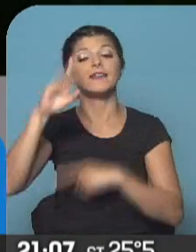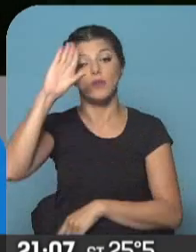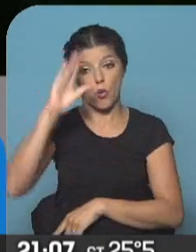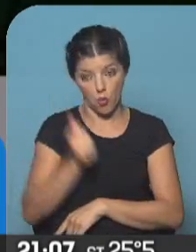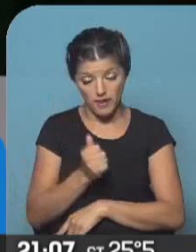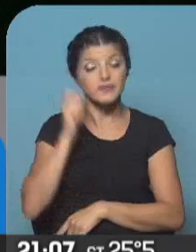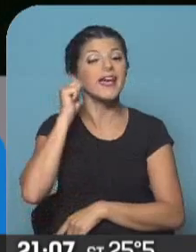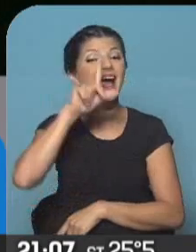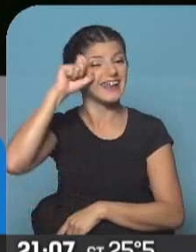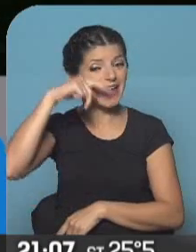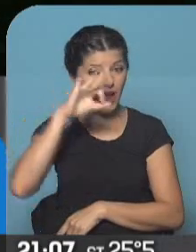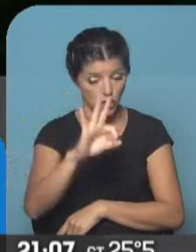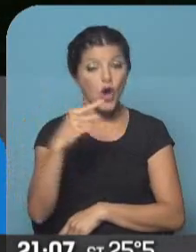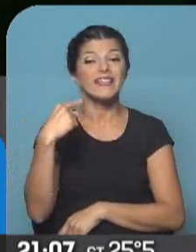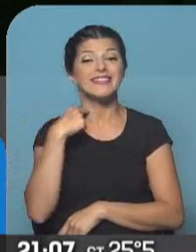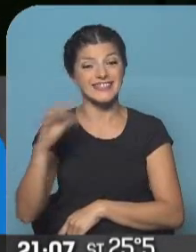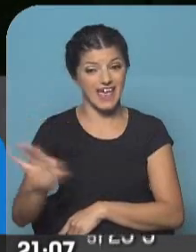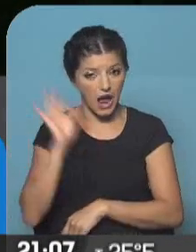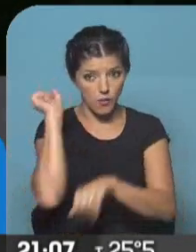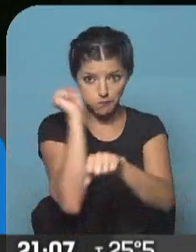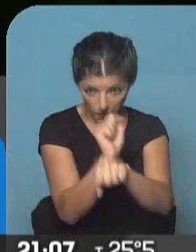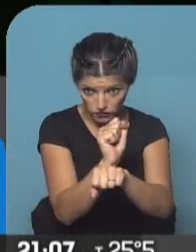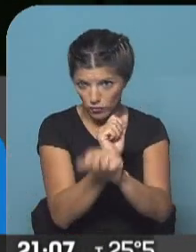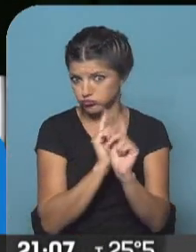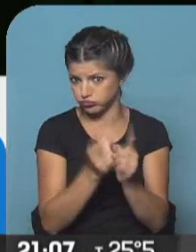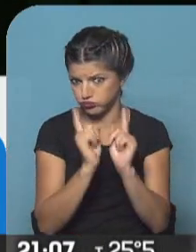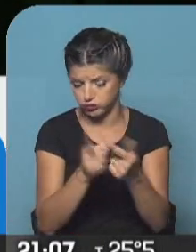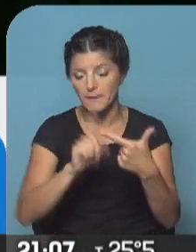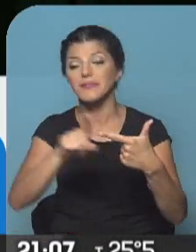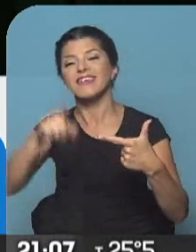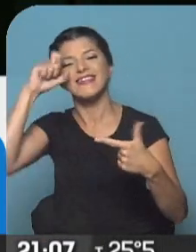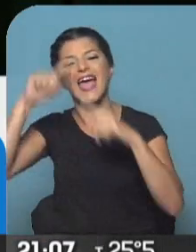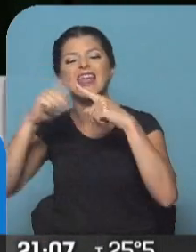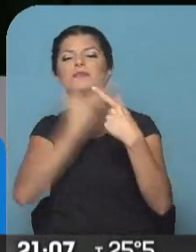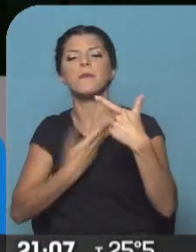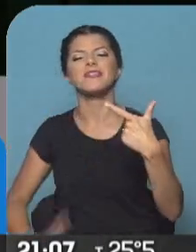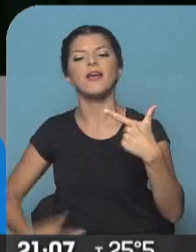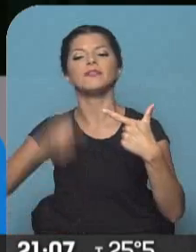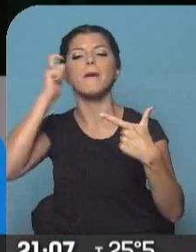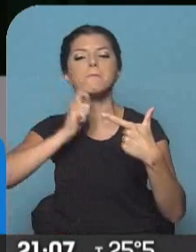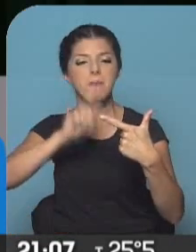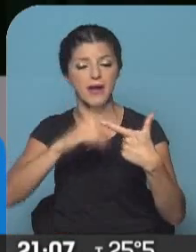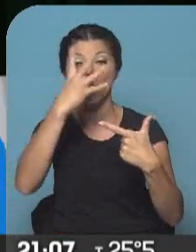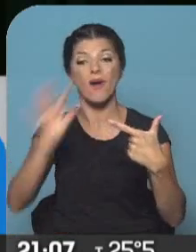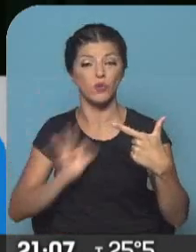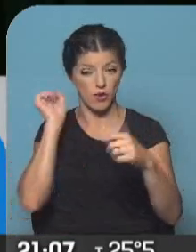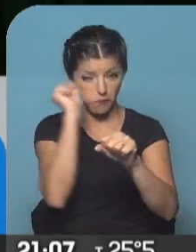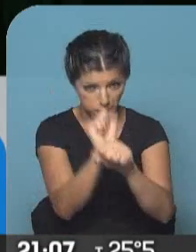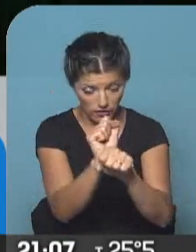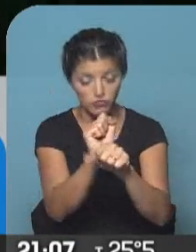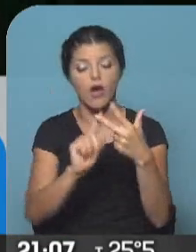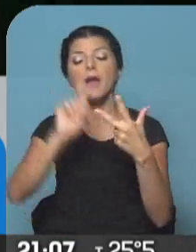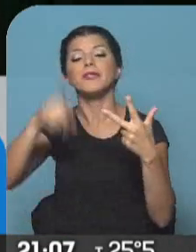Galeano, 13 años de prisión e inhabilitación perpetua. El ex presidente Carlos Saúl Menem, 4 años de prisión. También los